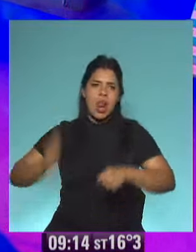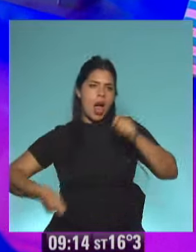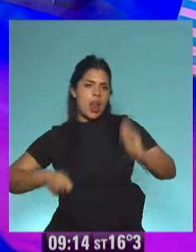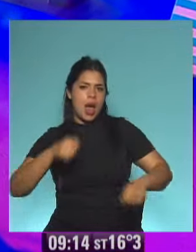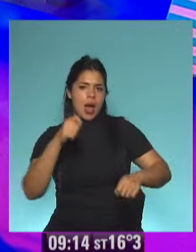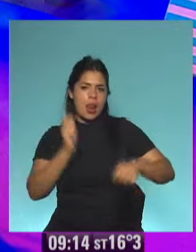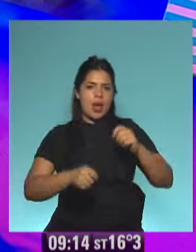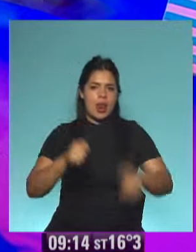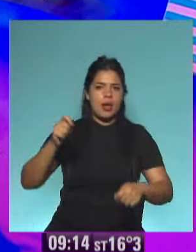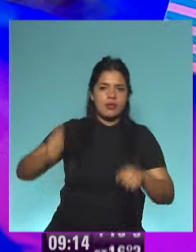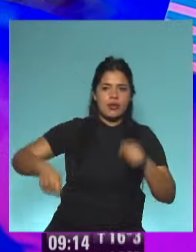¿Puedes hacer? Mira.